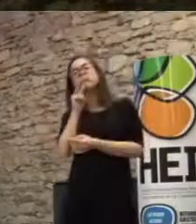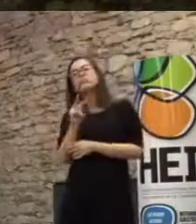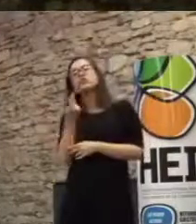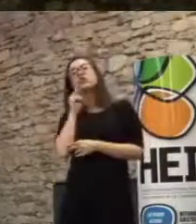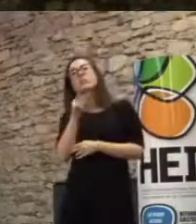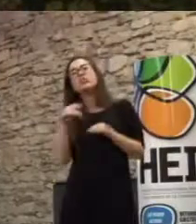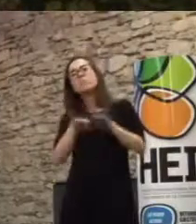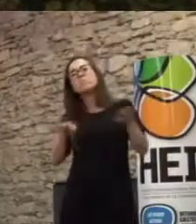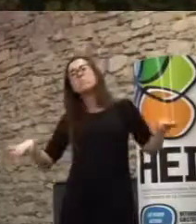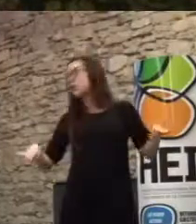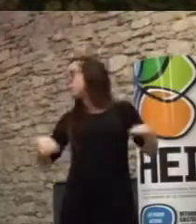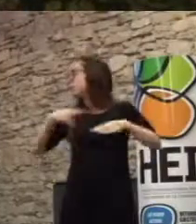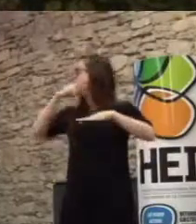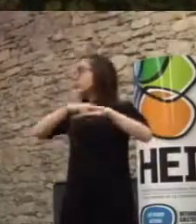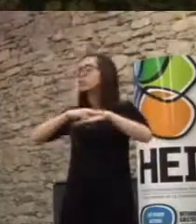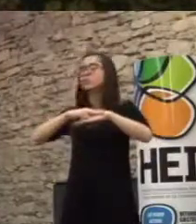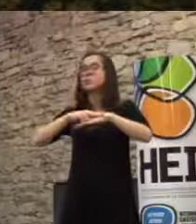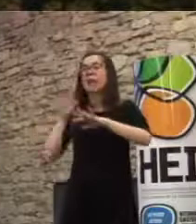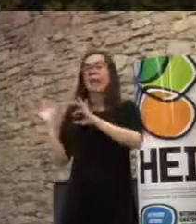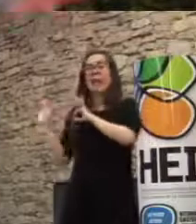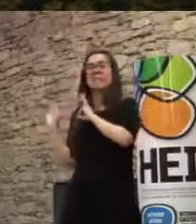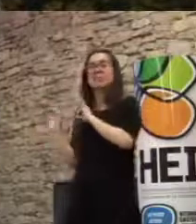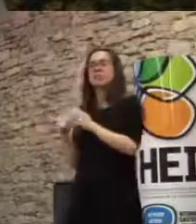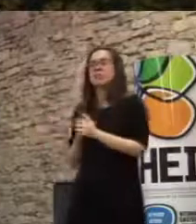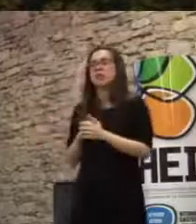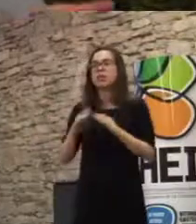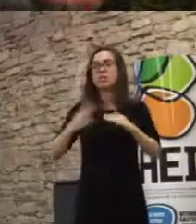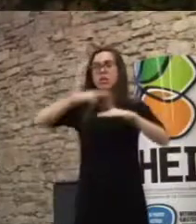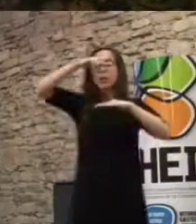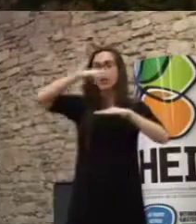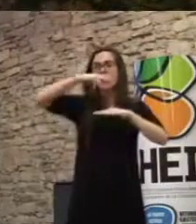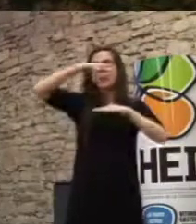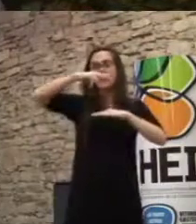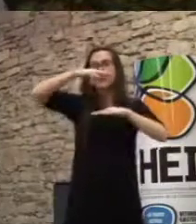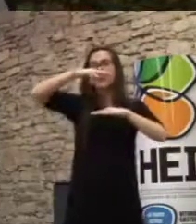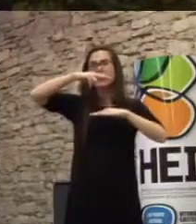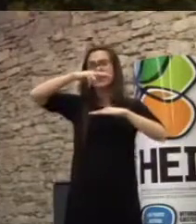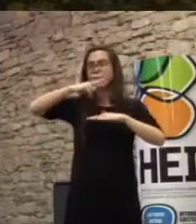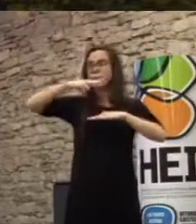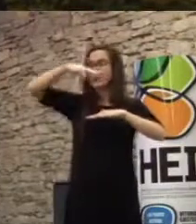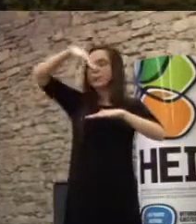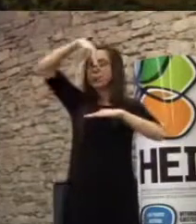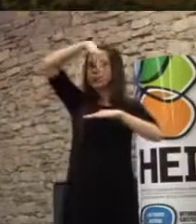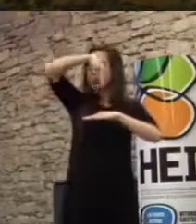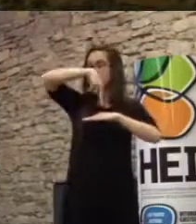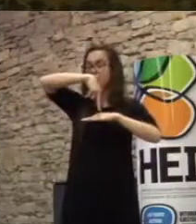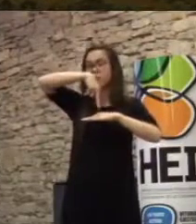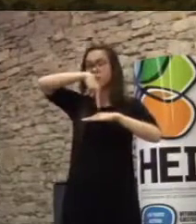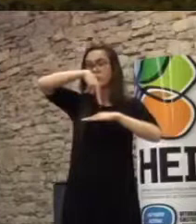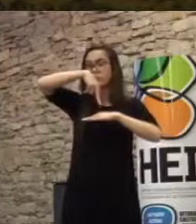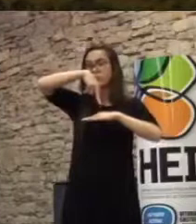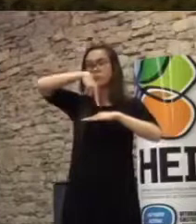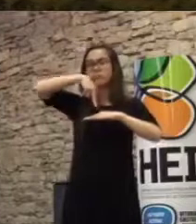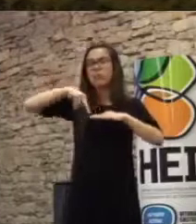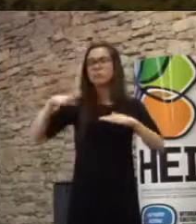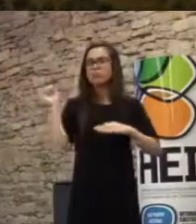suelo hace así y se queda flotando se incorpora pone postes de superman